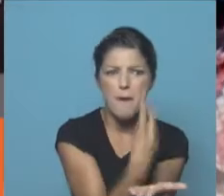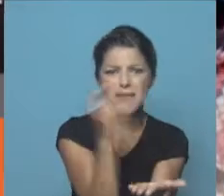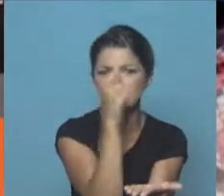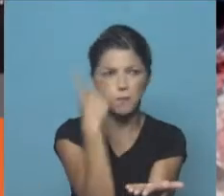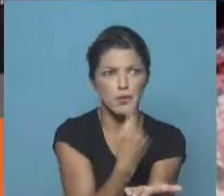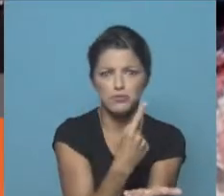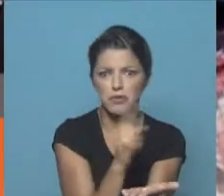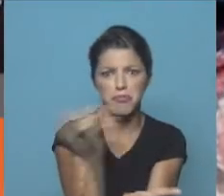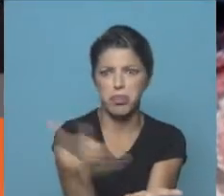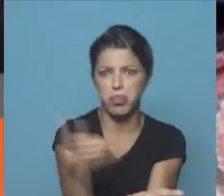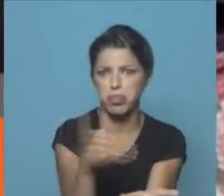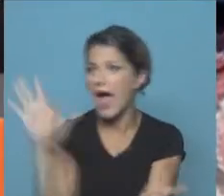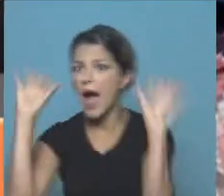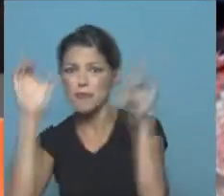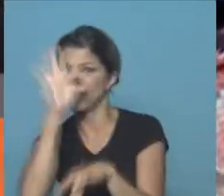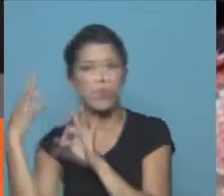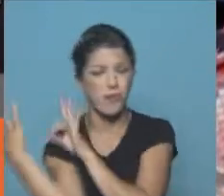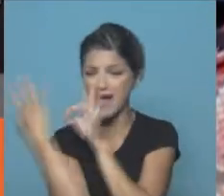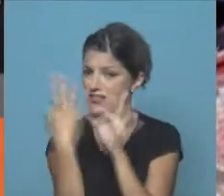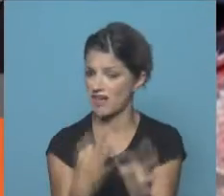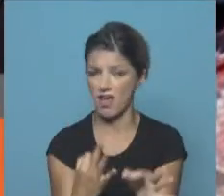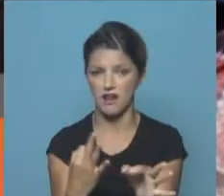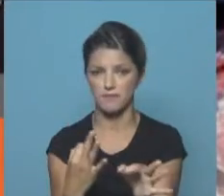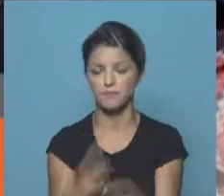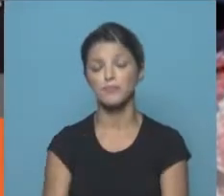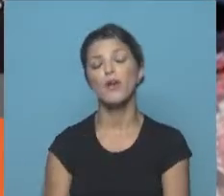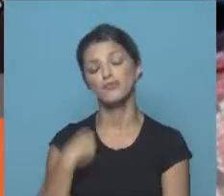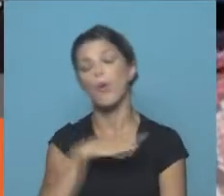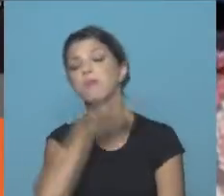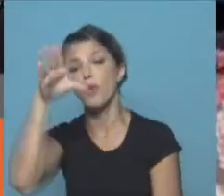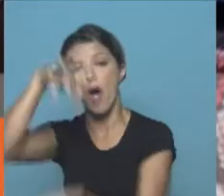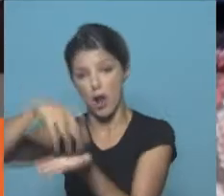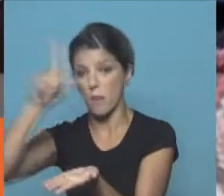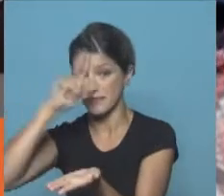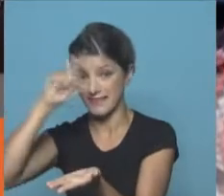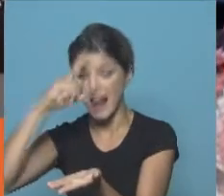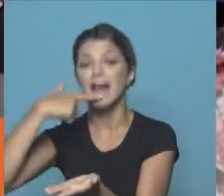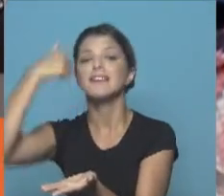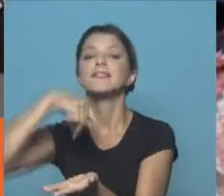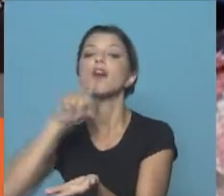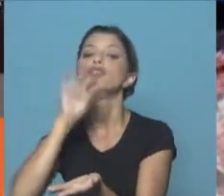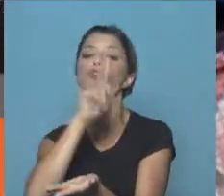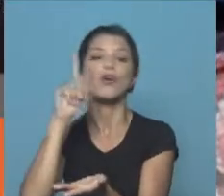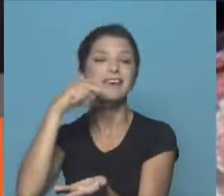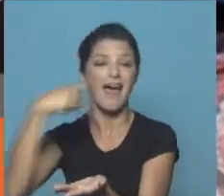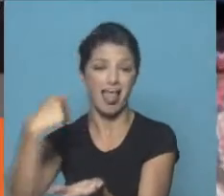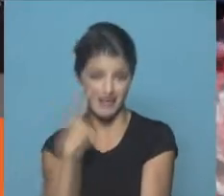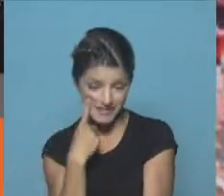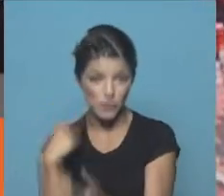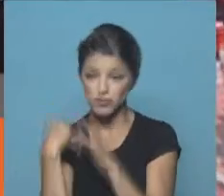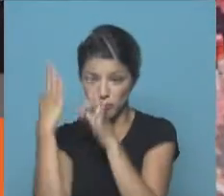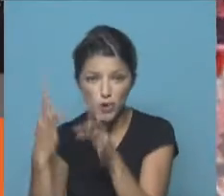la ambulancia no venía. Voy a Santo Yani, cuando me avisa, no me dejaban